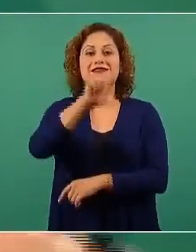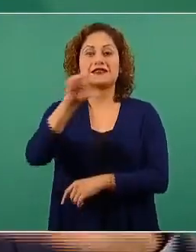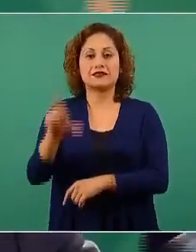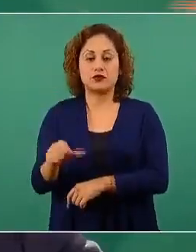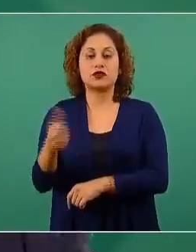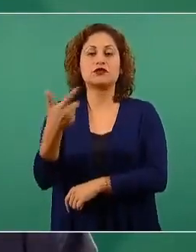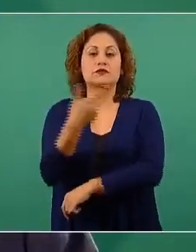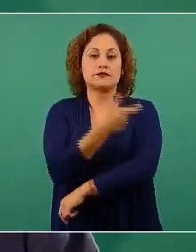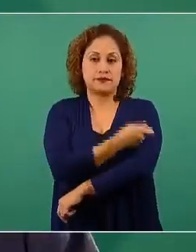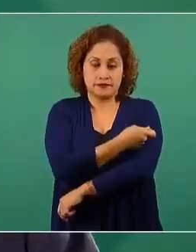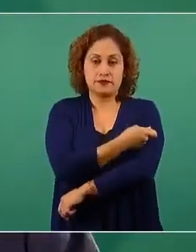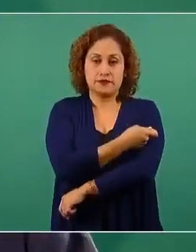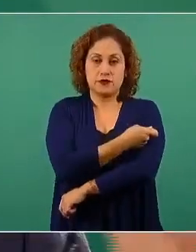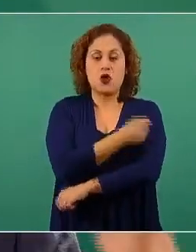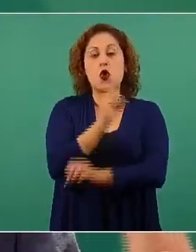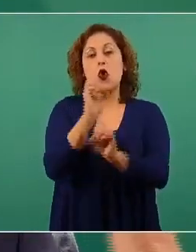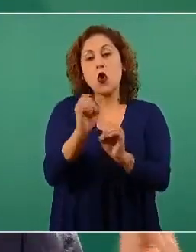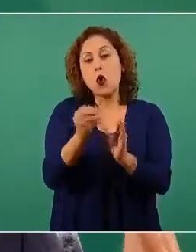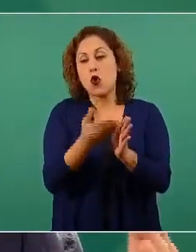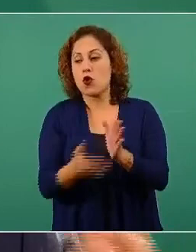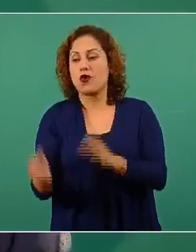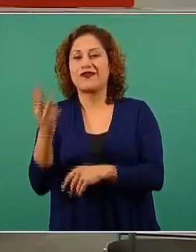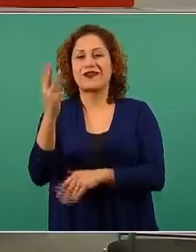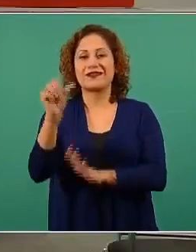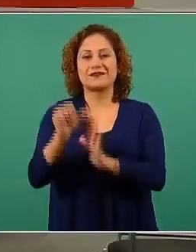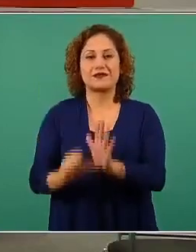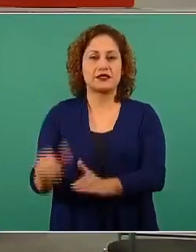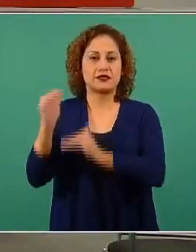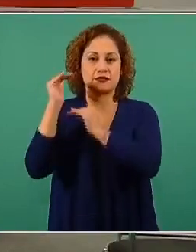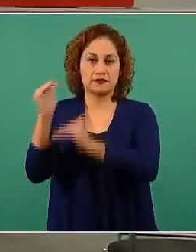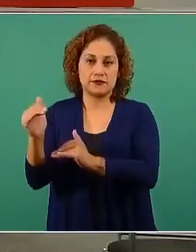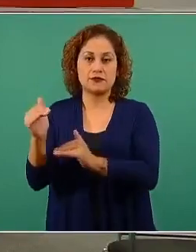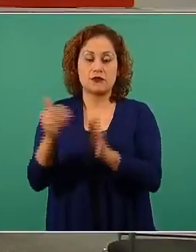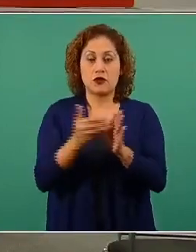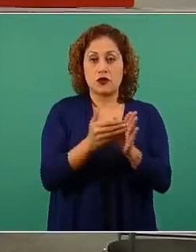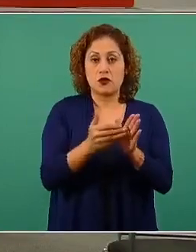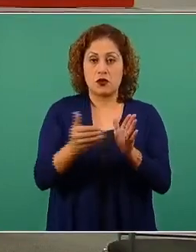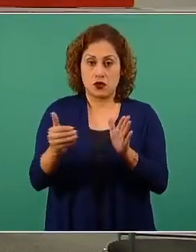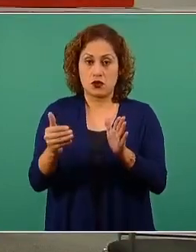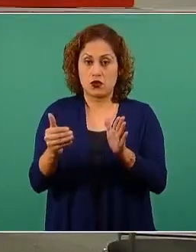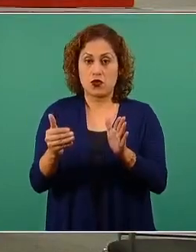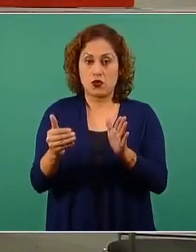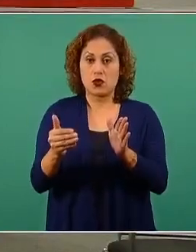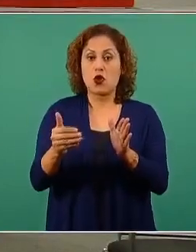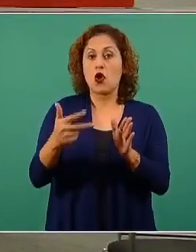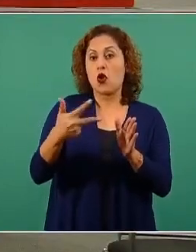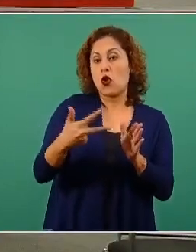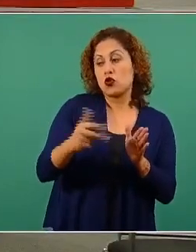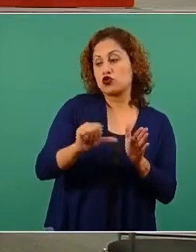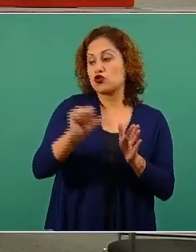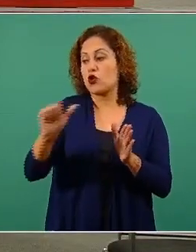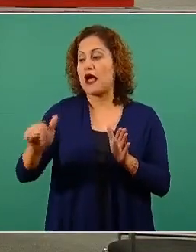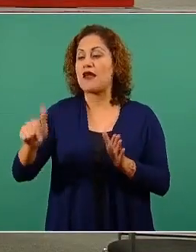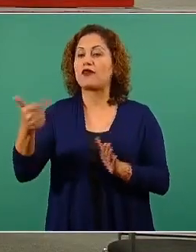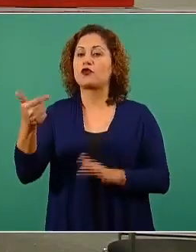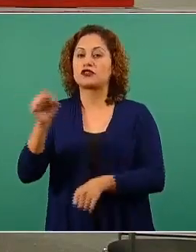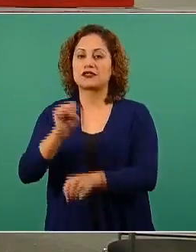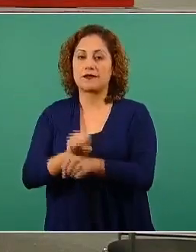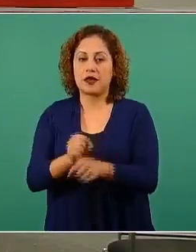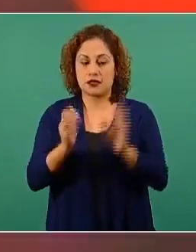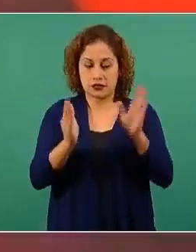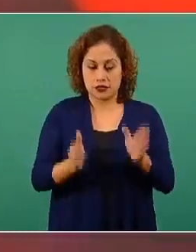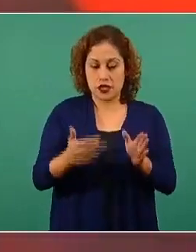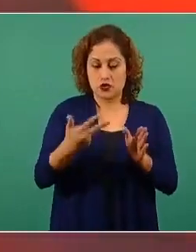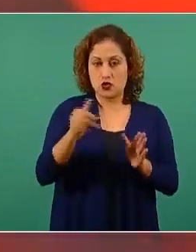y hasta 3 meses después. Hay un periodo ahí de 8 a 12 semanas, es decir, de 2 meses a 3 meses,